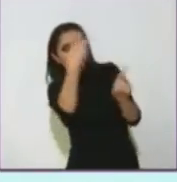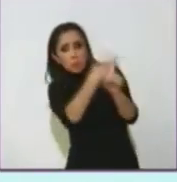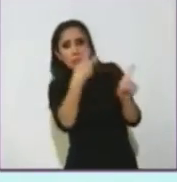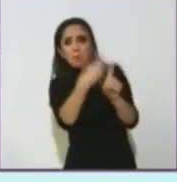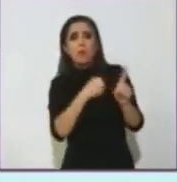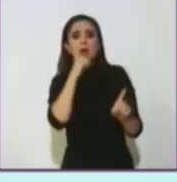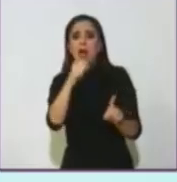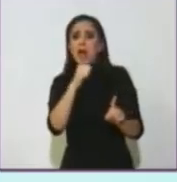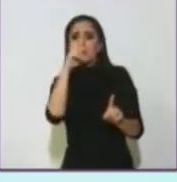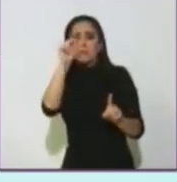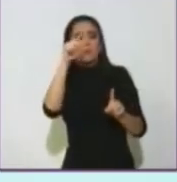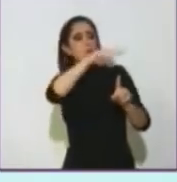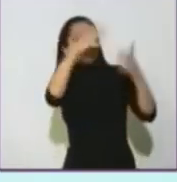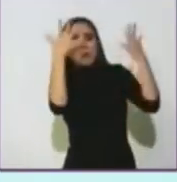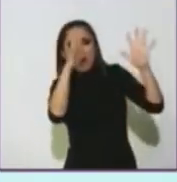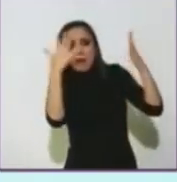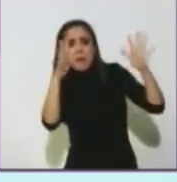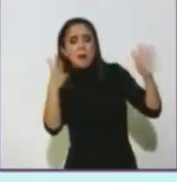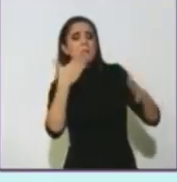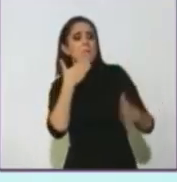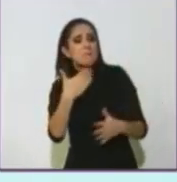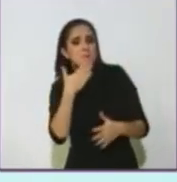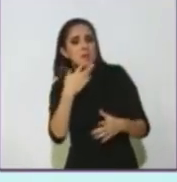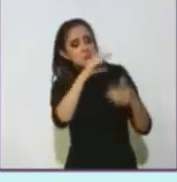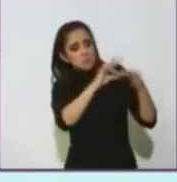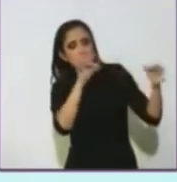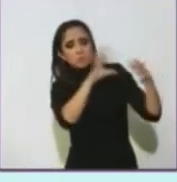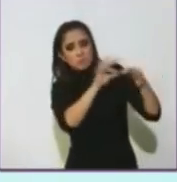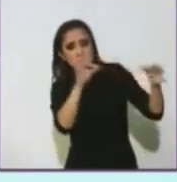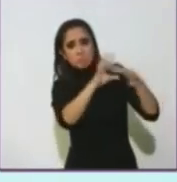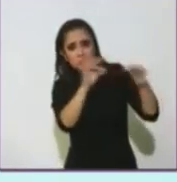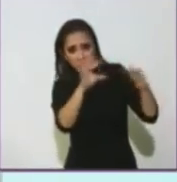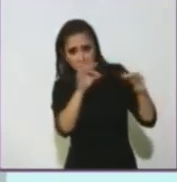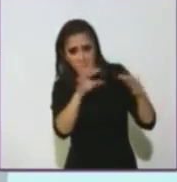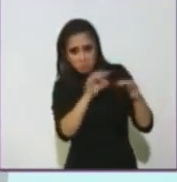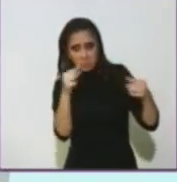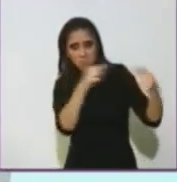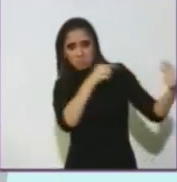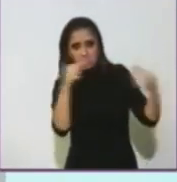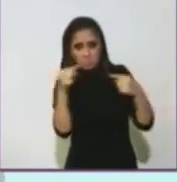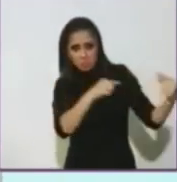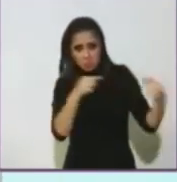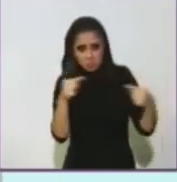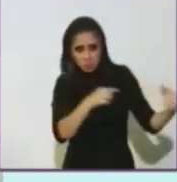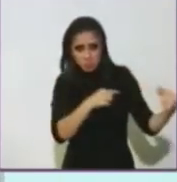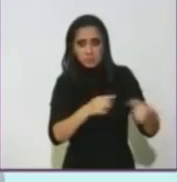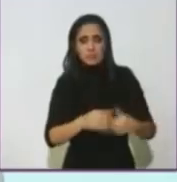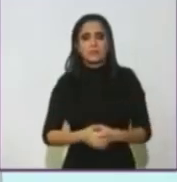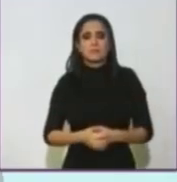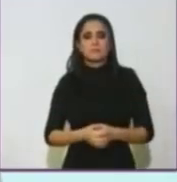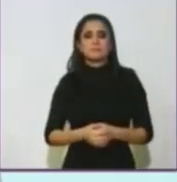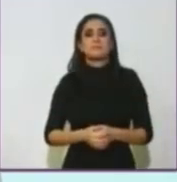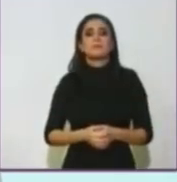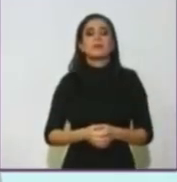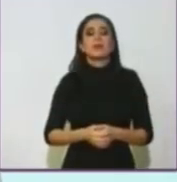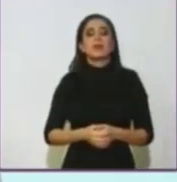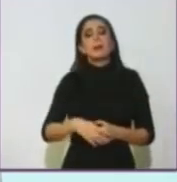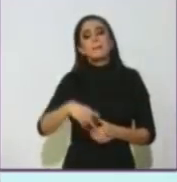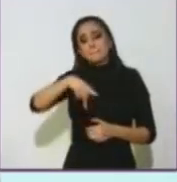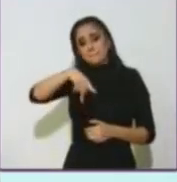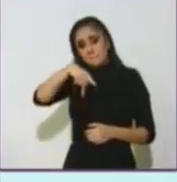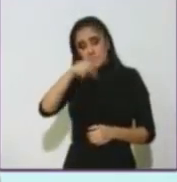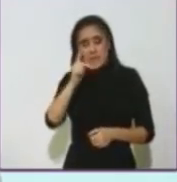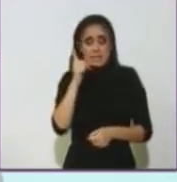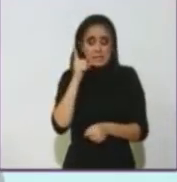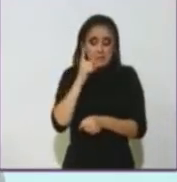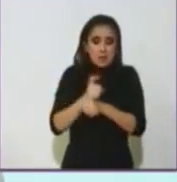ningún tema de los que están señalando y se están reclamando yo creo que en primer el primer